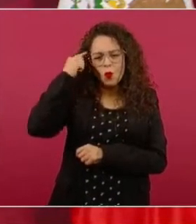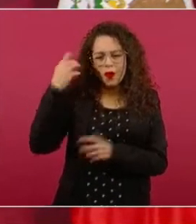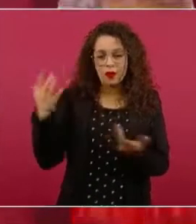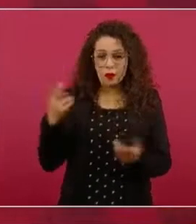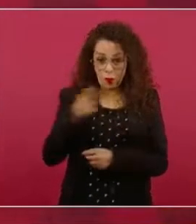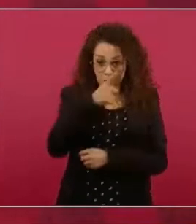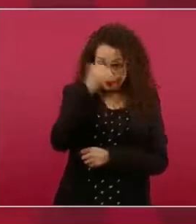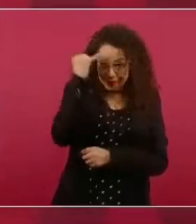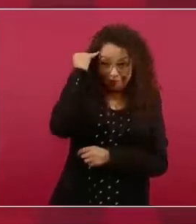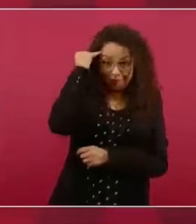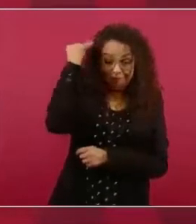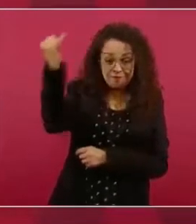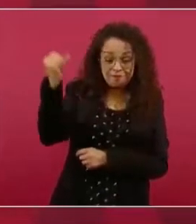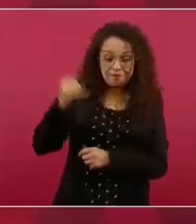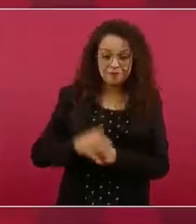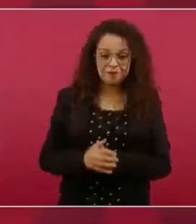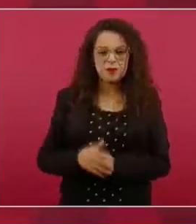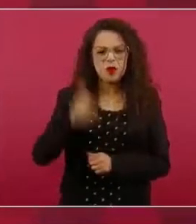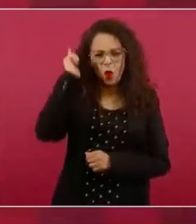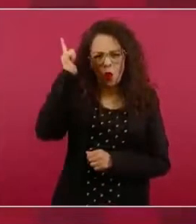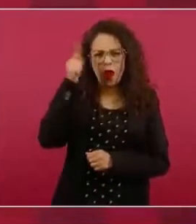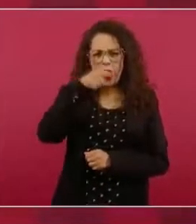pero ojalá y lo internalicen,